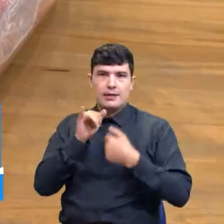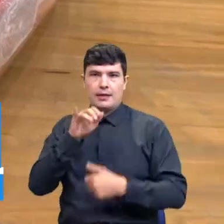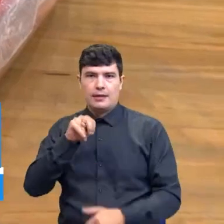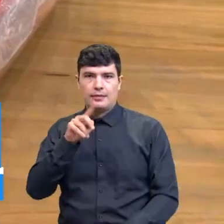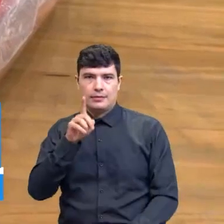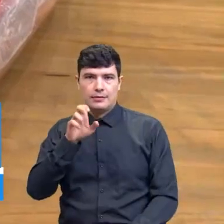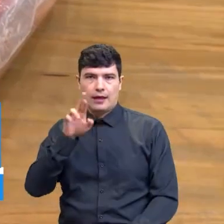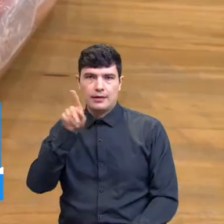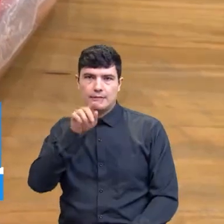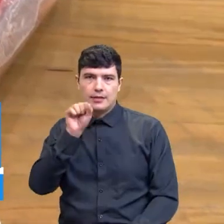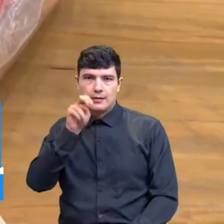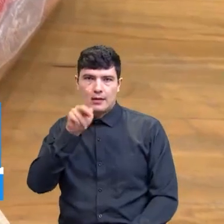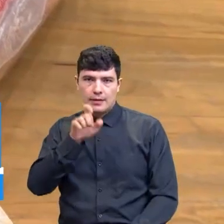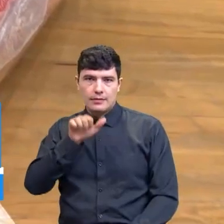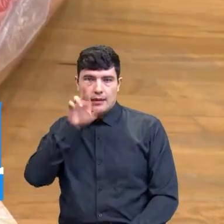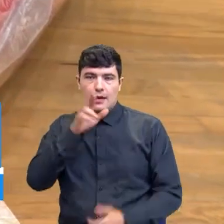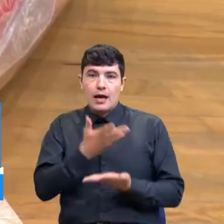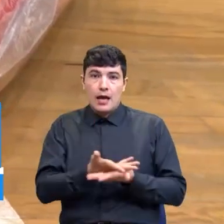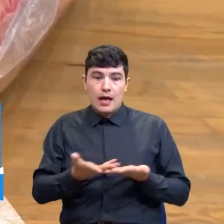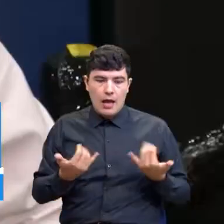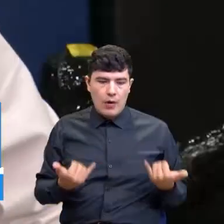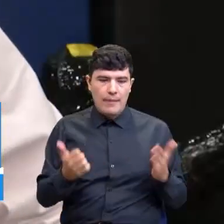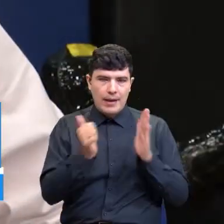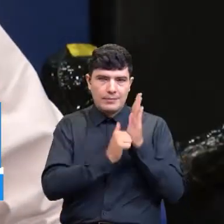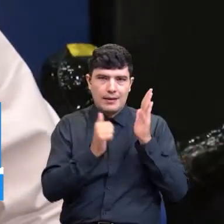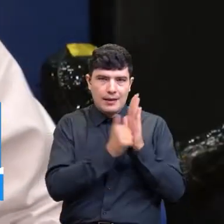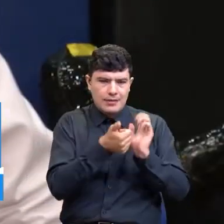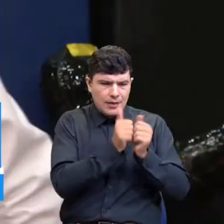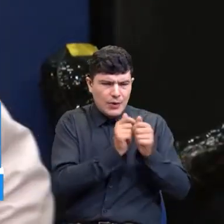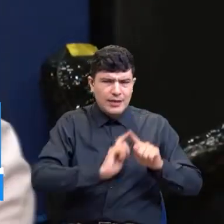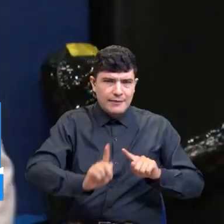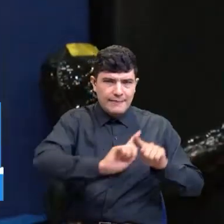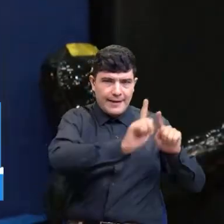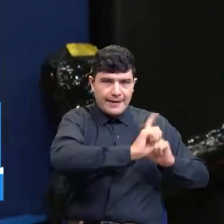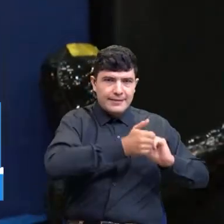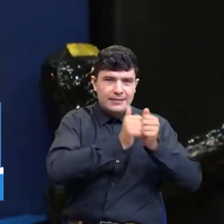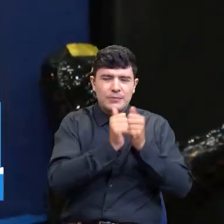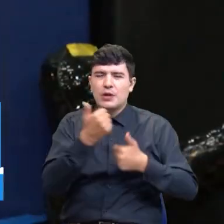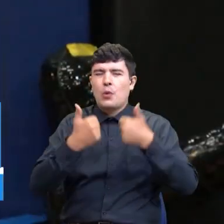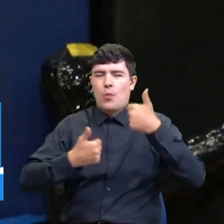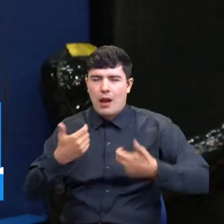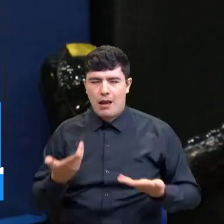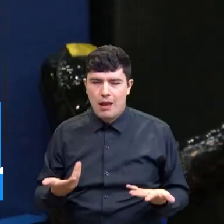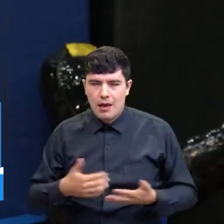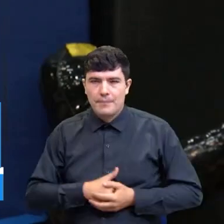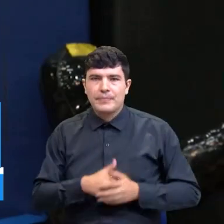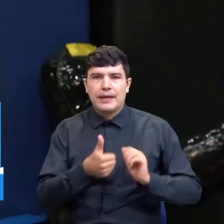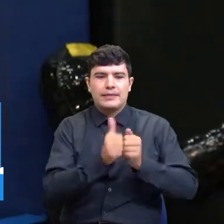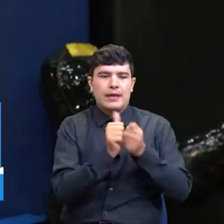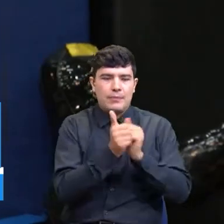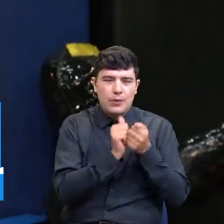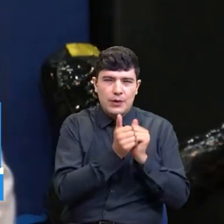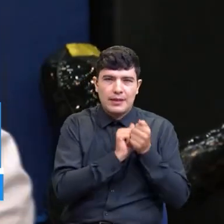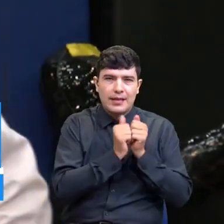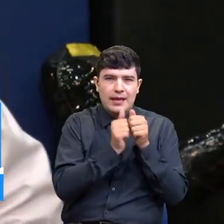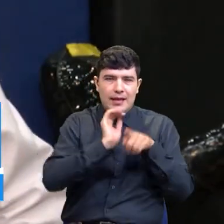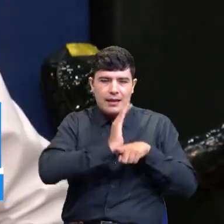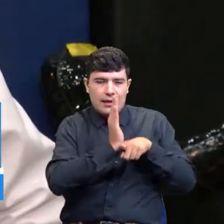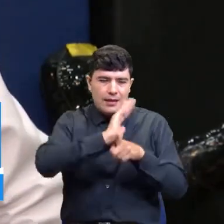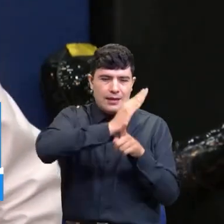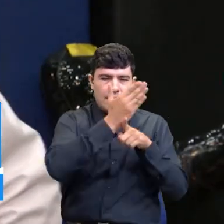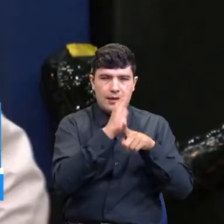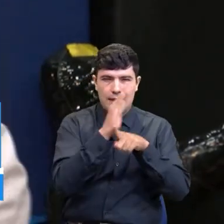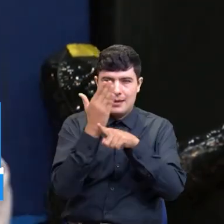Hemos recibido una implementación deportiva para diferentes disciplinas como es el deporte de vela,